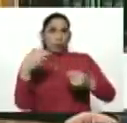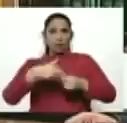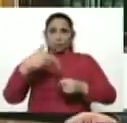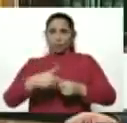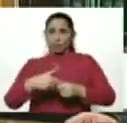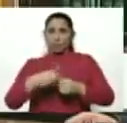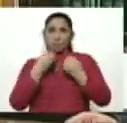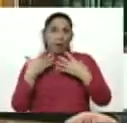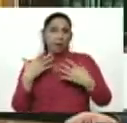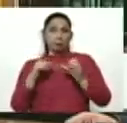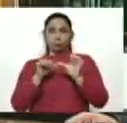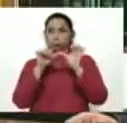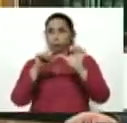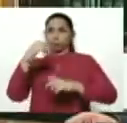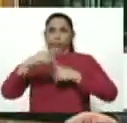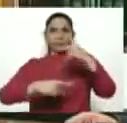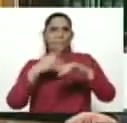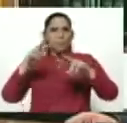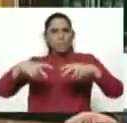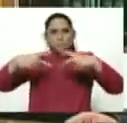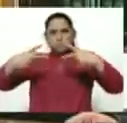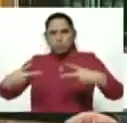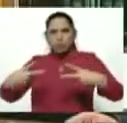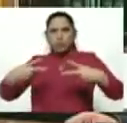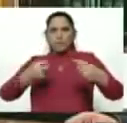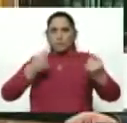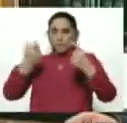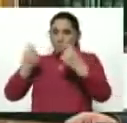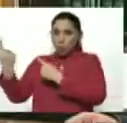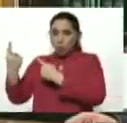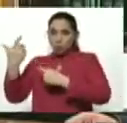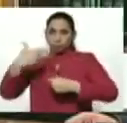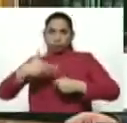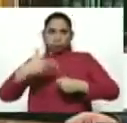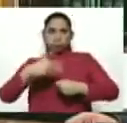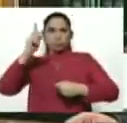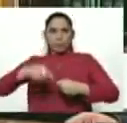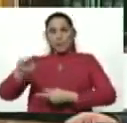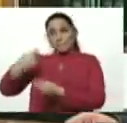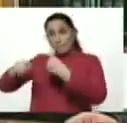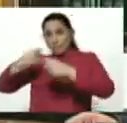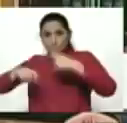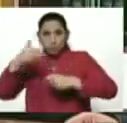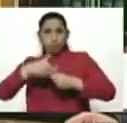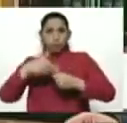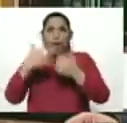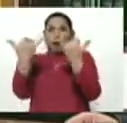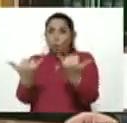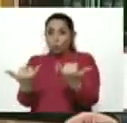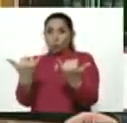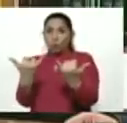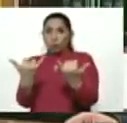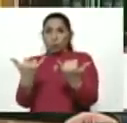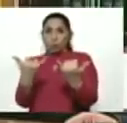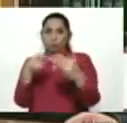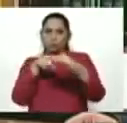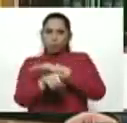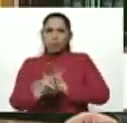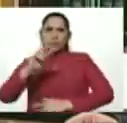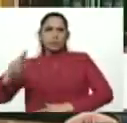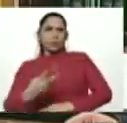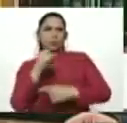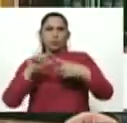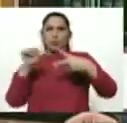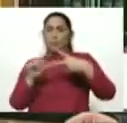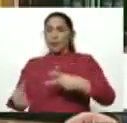bueno, seguir en el plan de actualización de la distribución y la venta de gasolina ahora que entra en su segunda semana. Eso